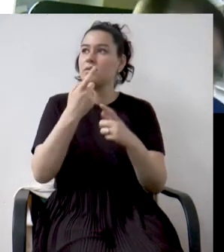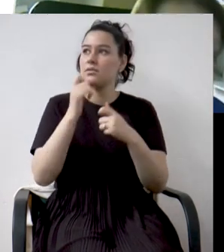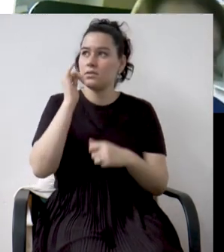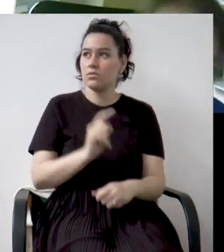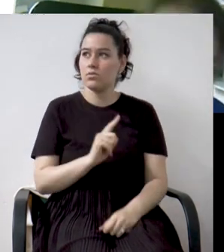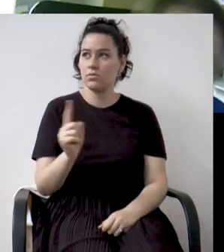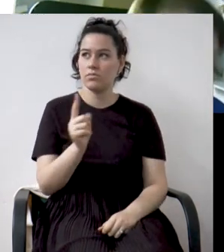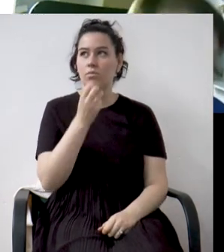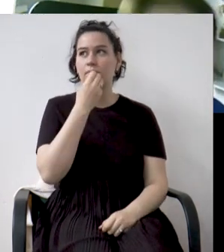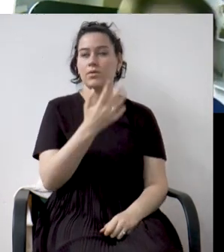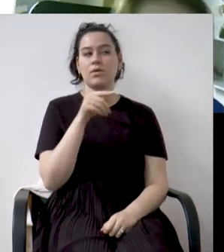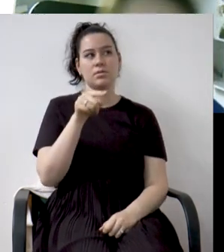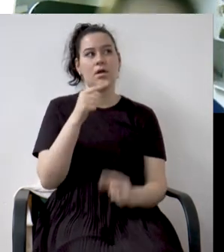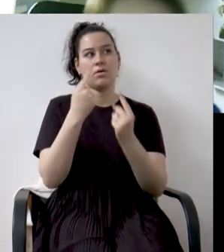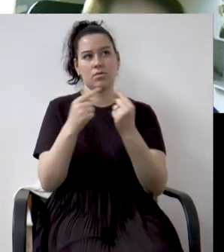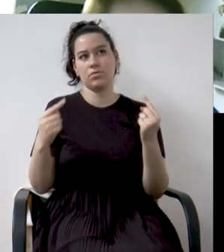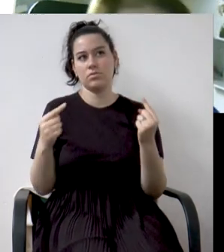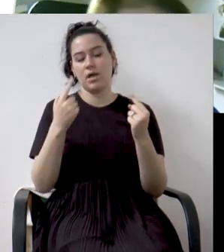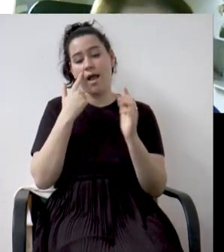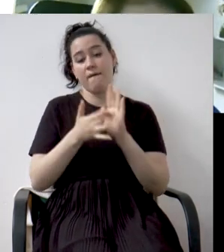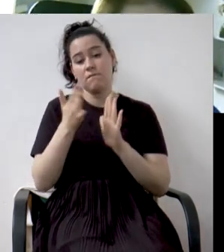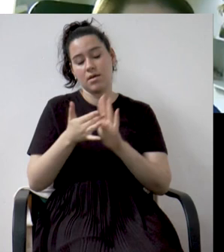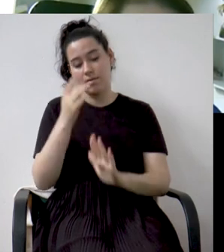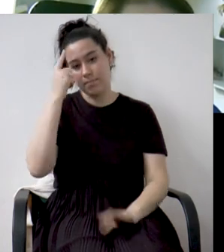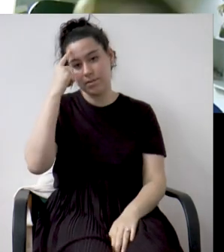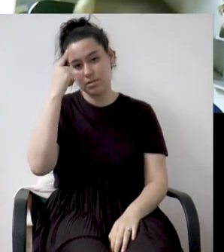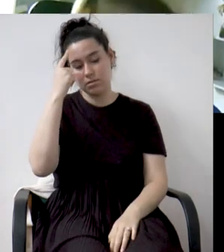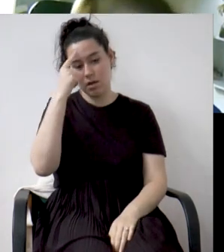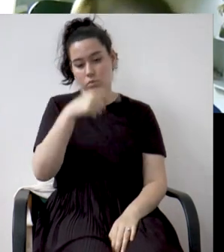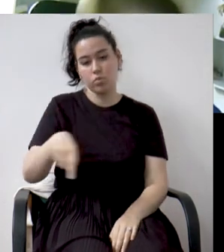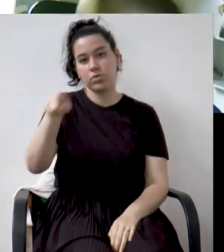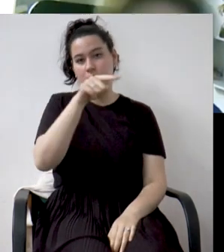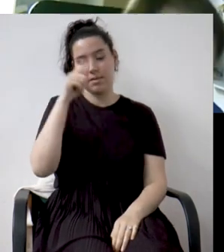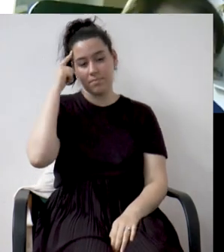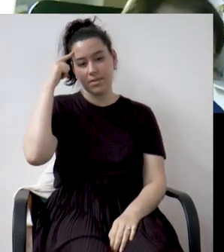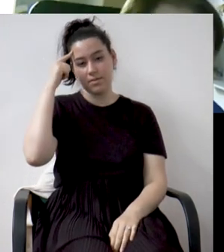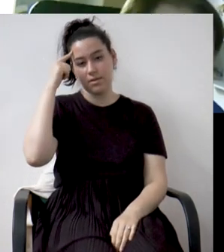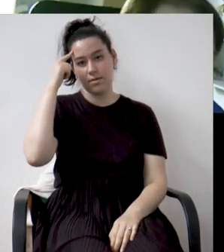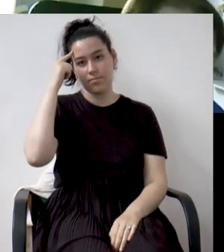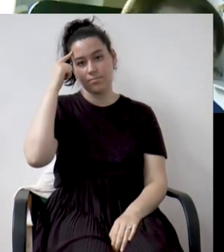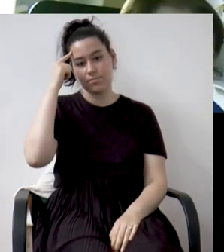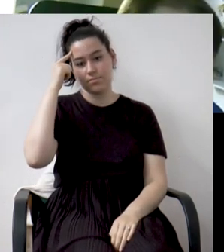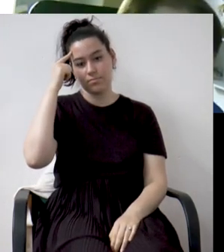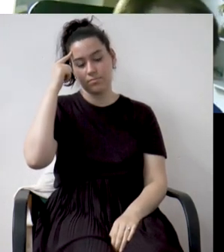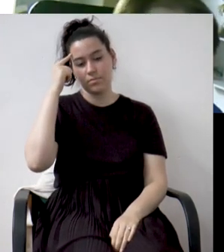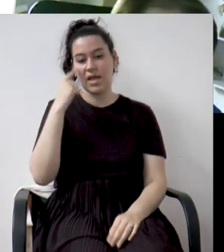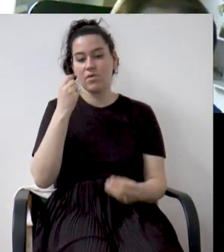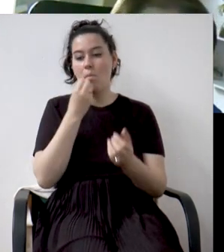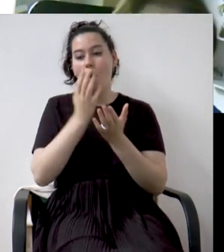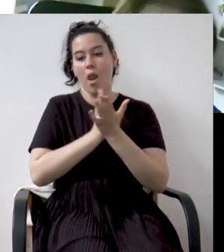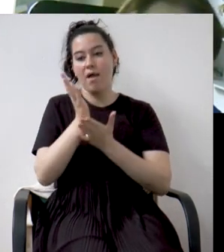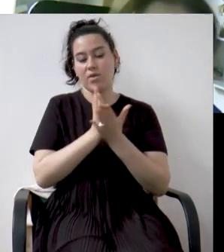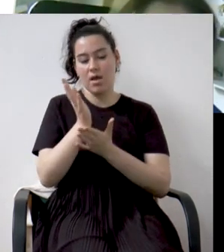necesario. Bueno, todas esas cosas creo que tenemos que pensarlas, tienen que pensarlas ustedes en primera instancia, y bueno, todo lo que podamos colaborar